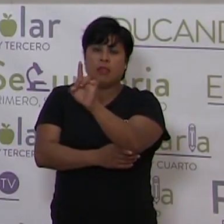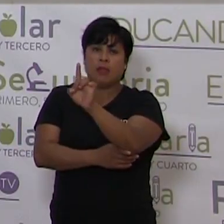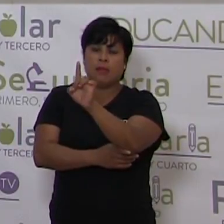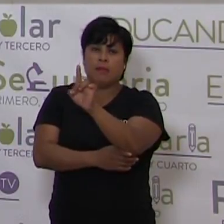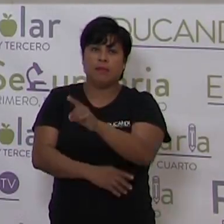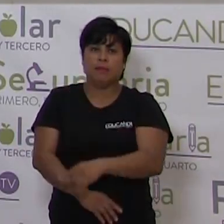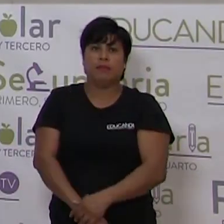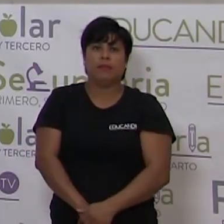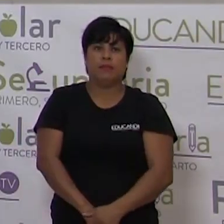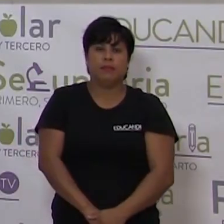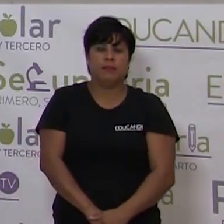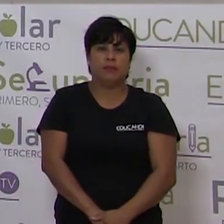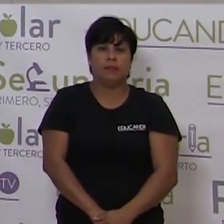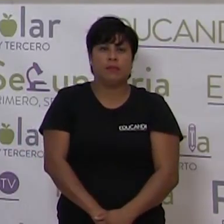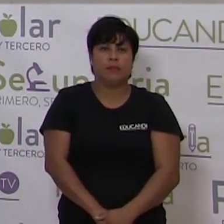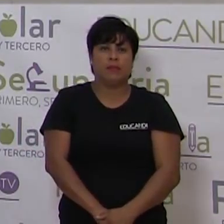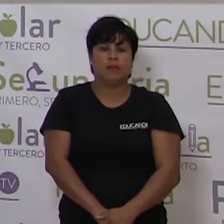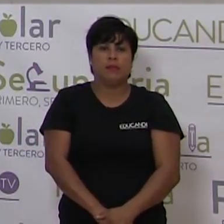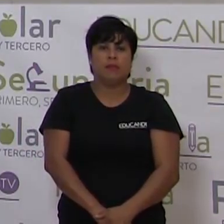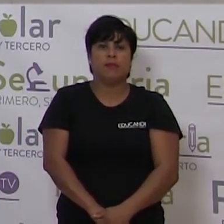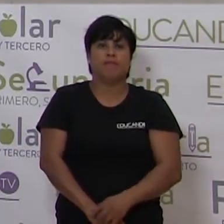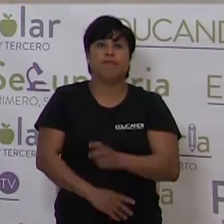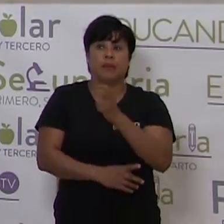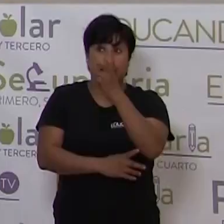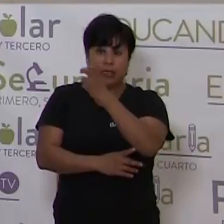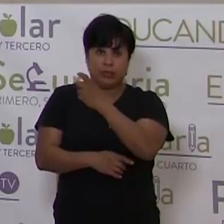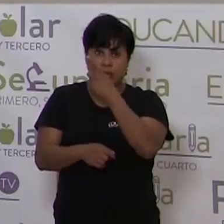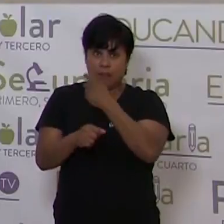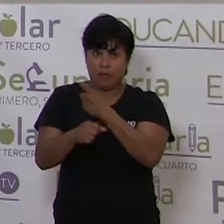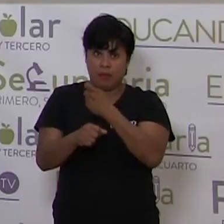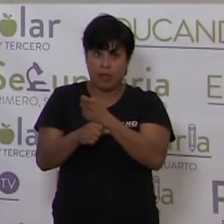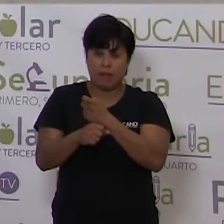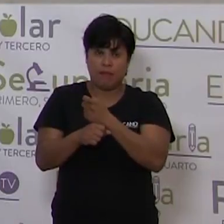D. ¿Sí? En la primera